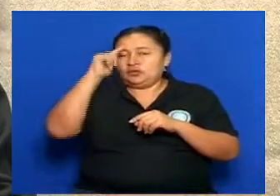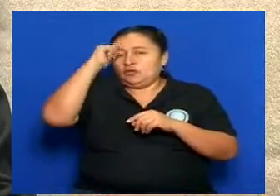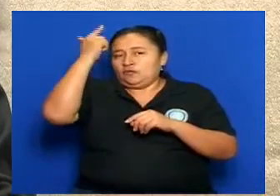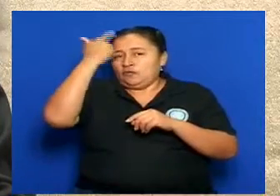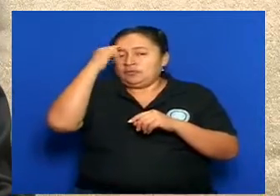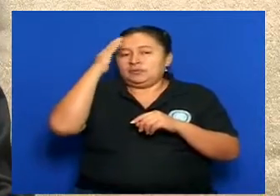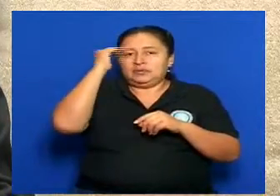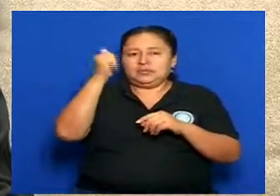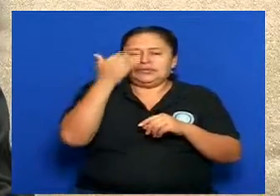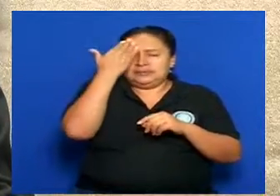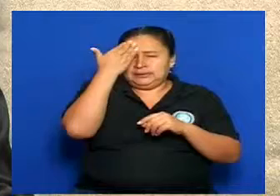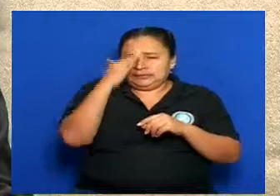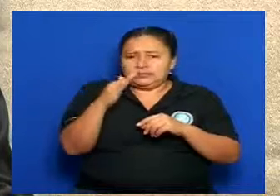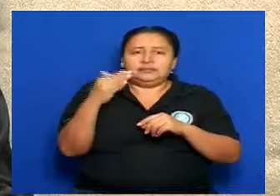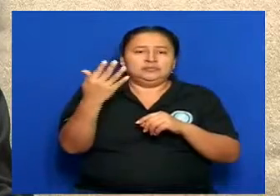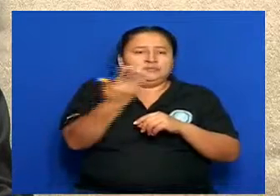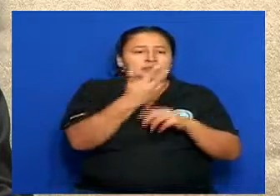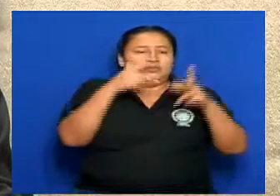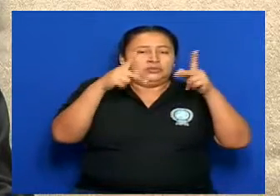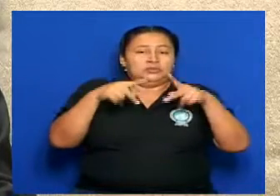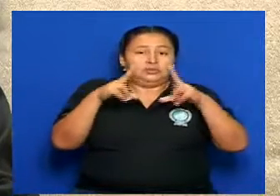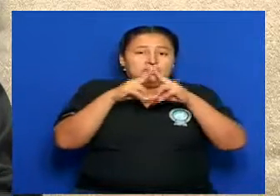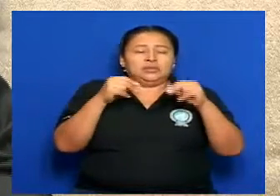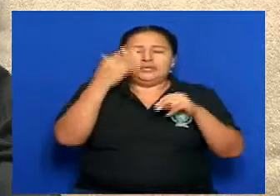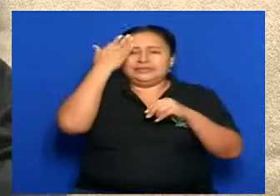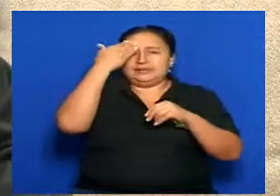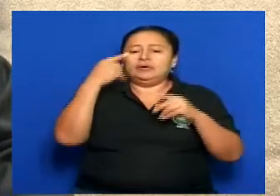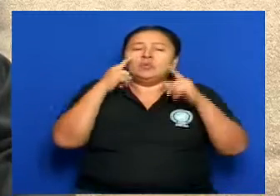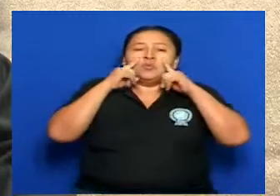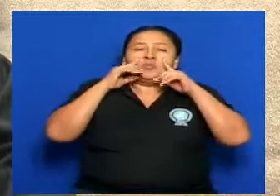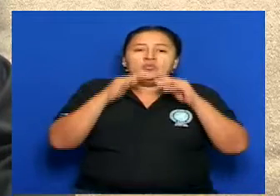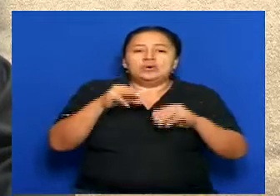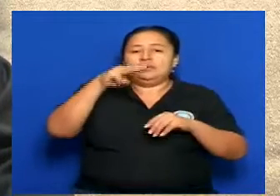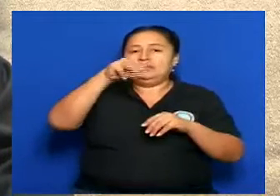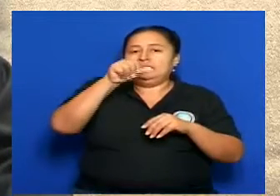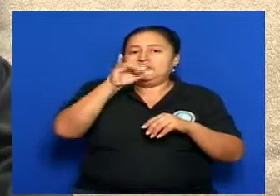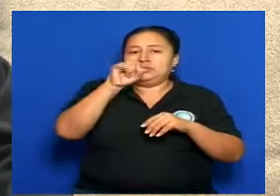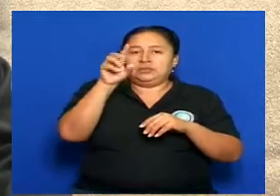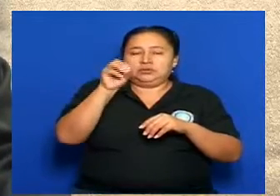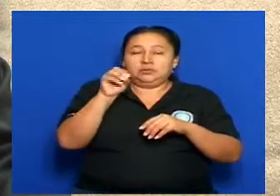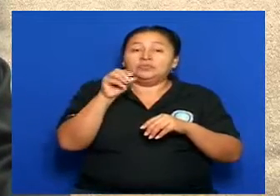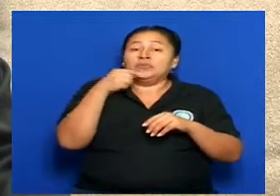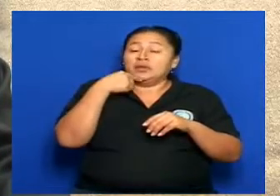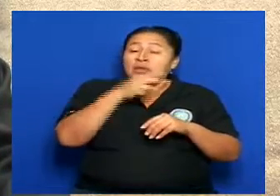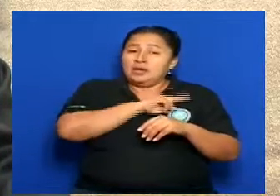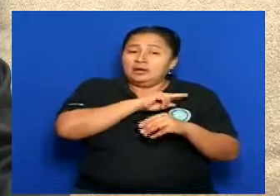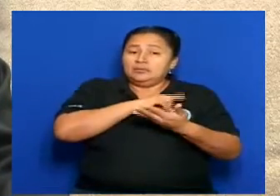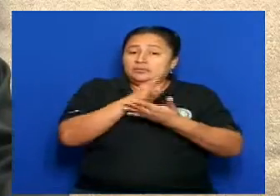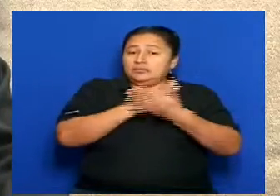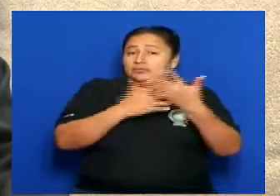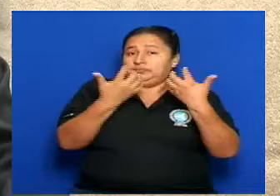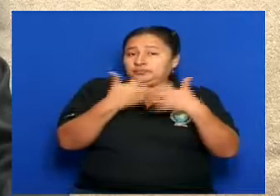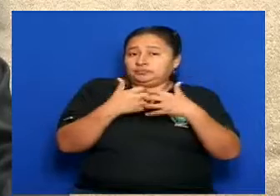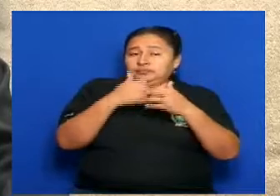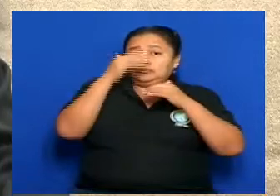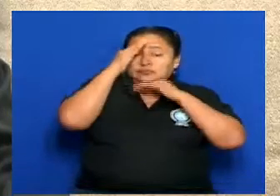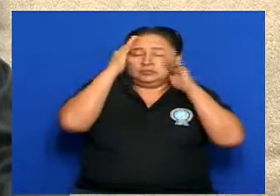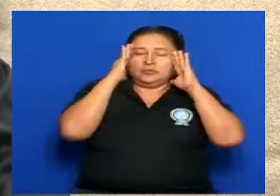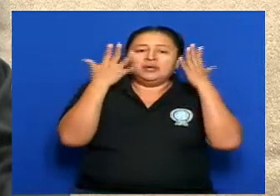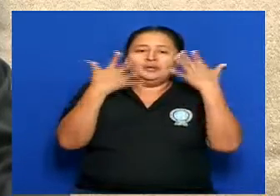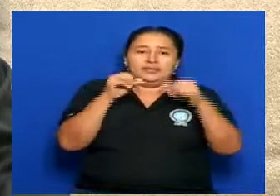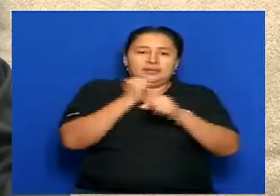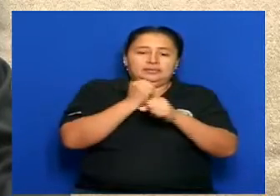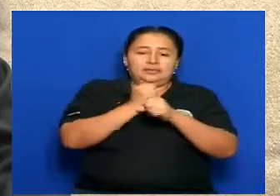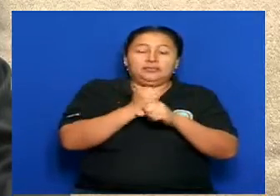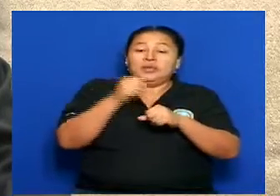general y de todos los nicaragüenses preservar el macizo de peñablanca hay empresarios privados que están trabajando ya en eso y nosotros